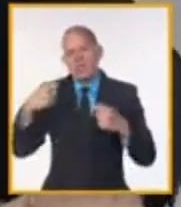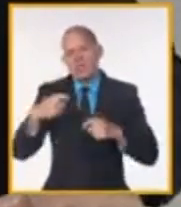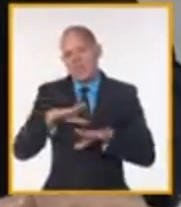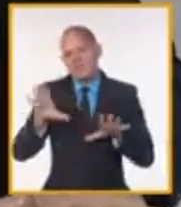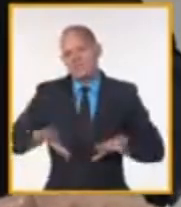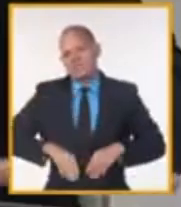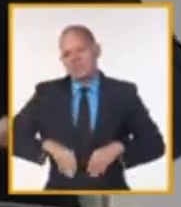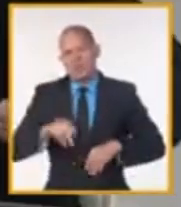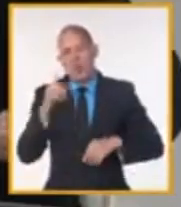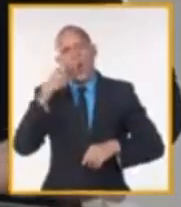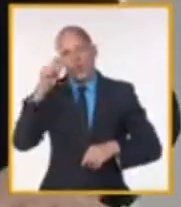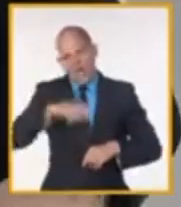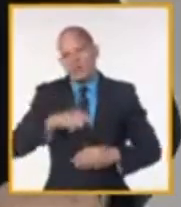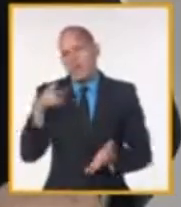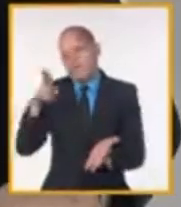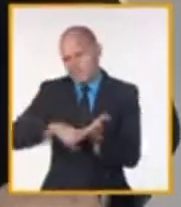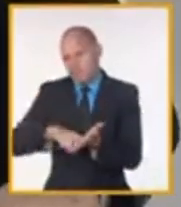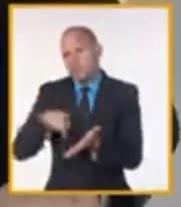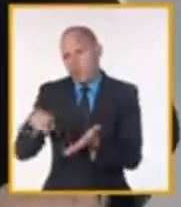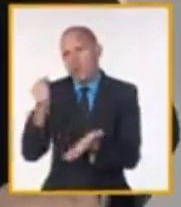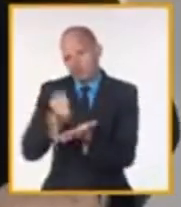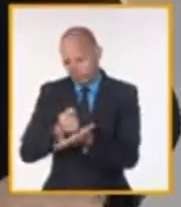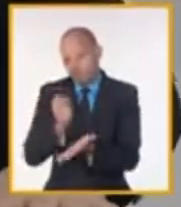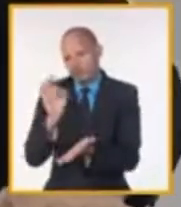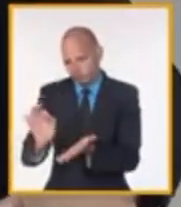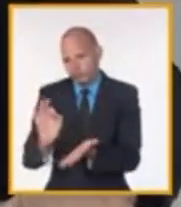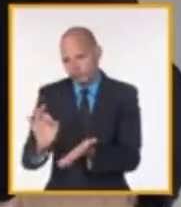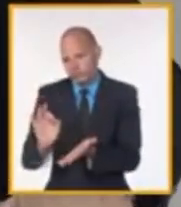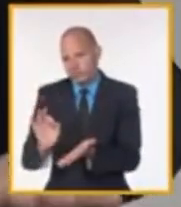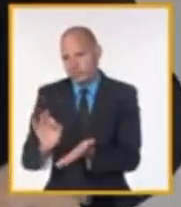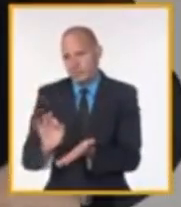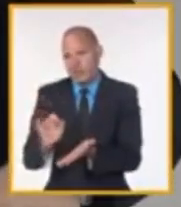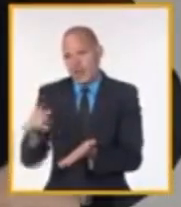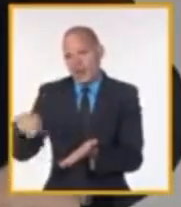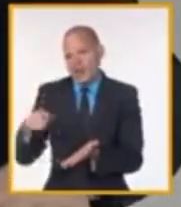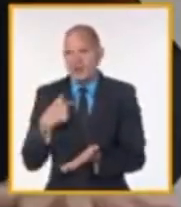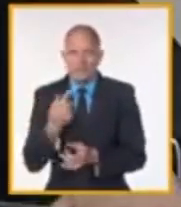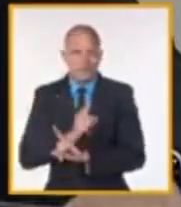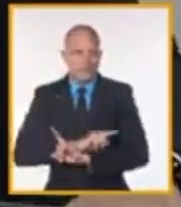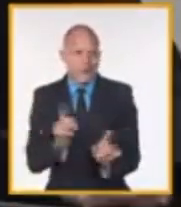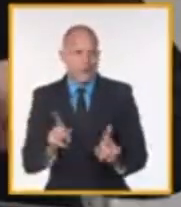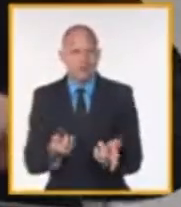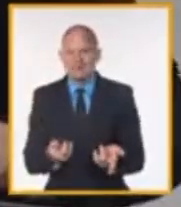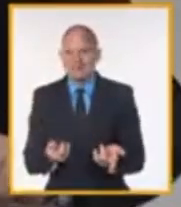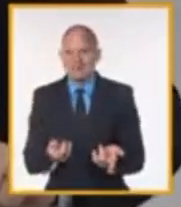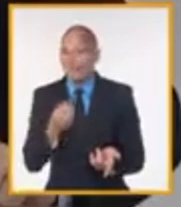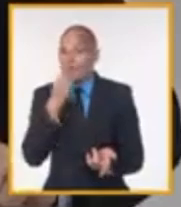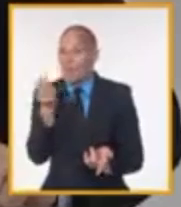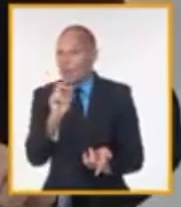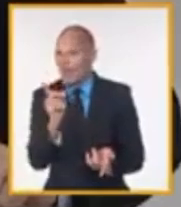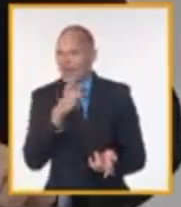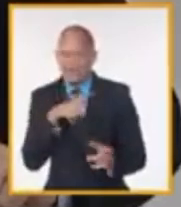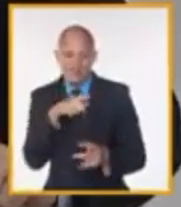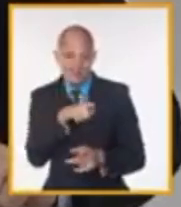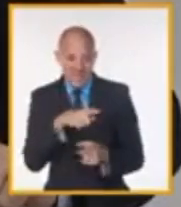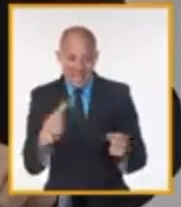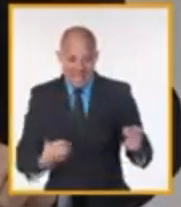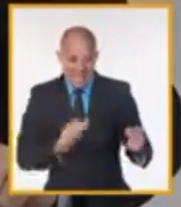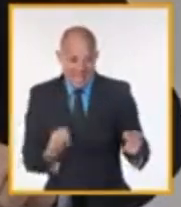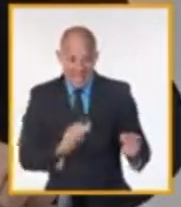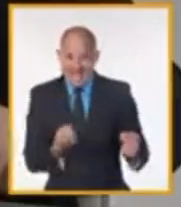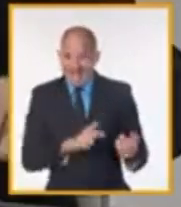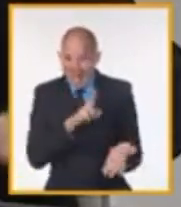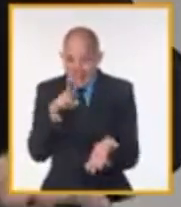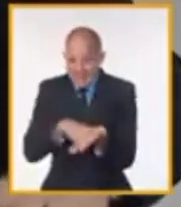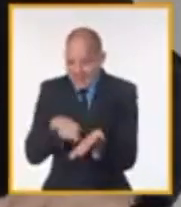todos los documentos jfer anes de la án no permiten que un país en guerra se una el grupo a